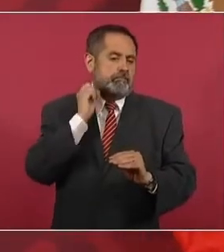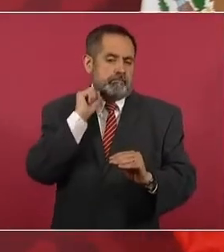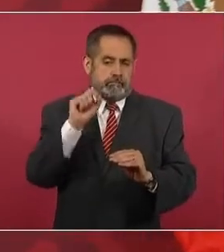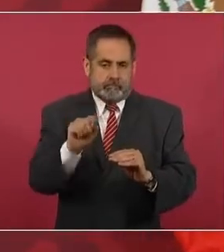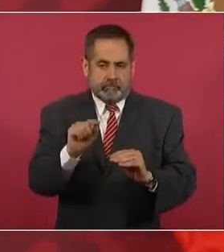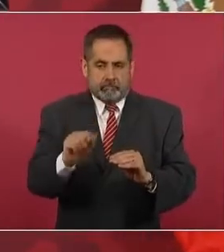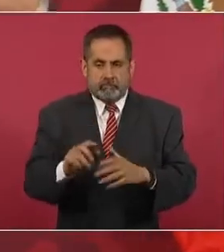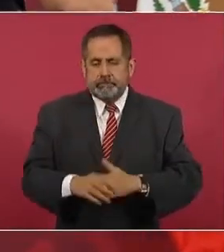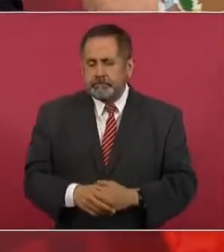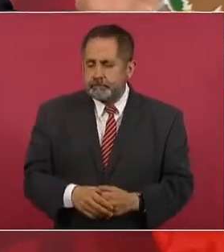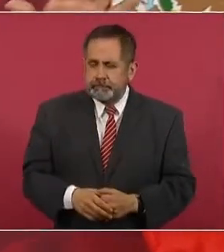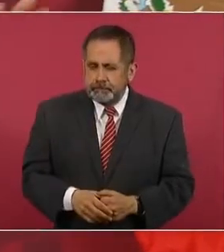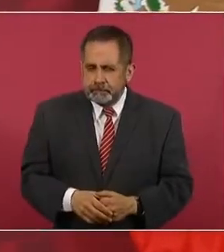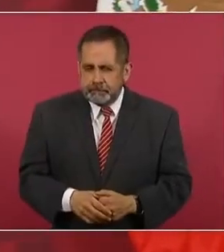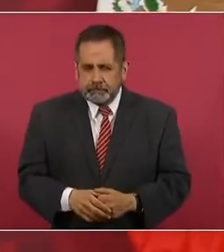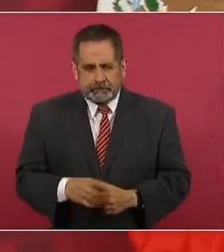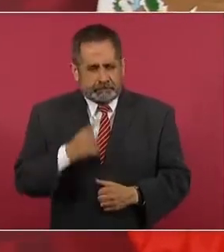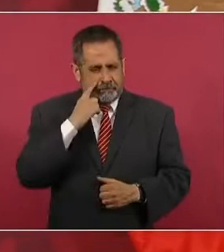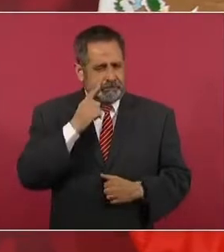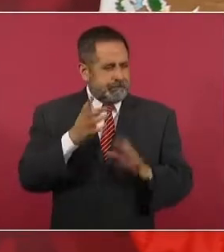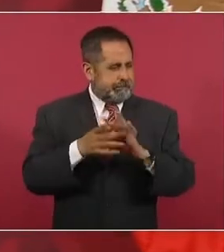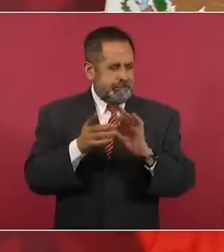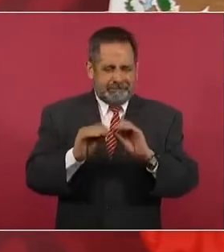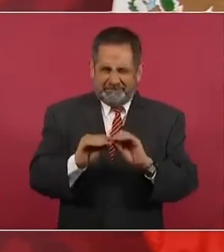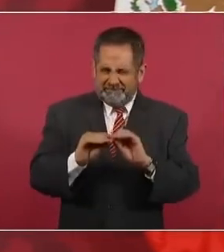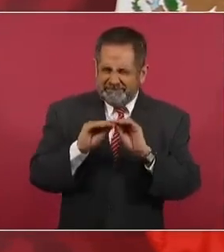Y fíjense qué claro todo, ¿no?